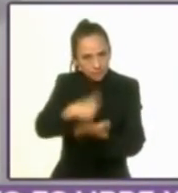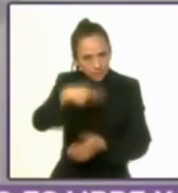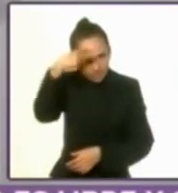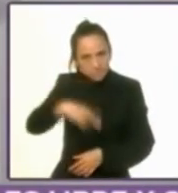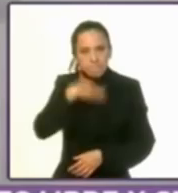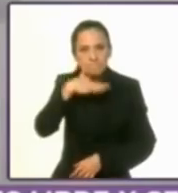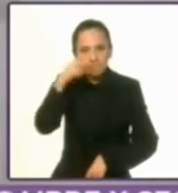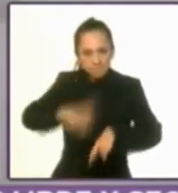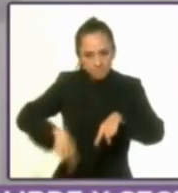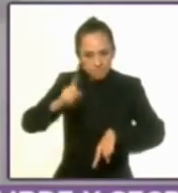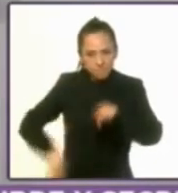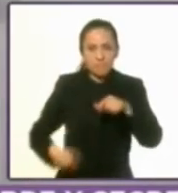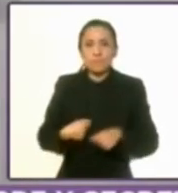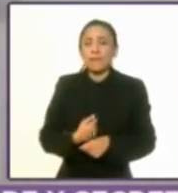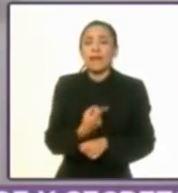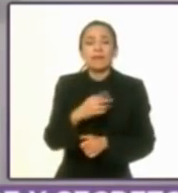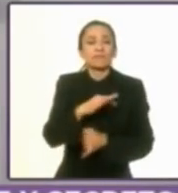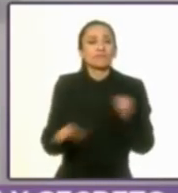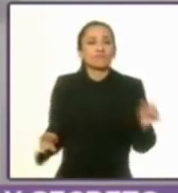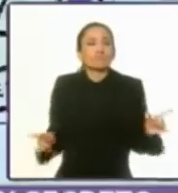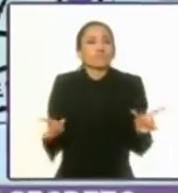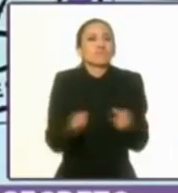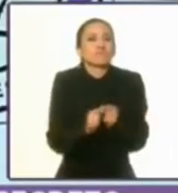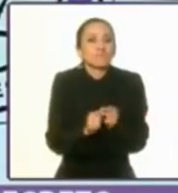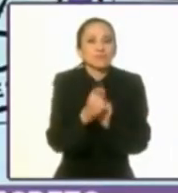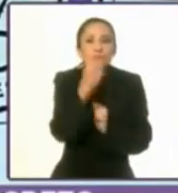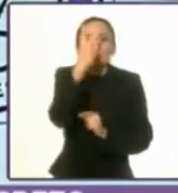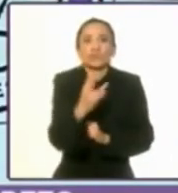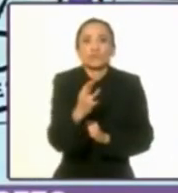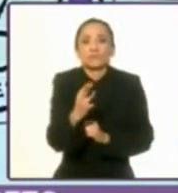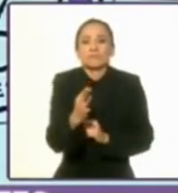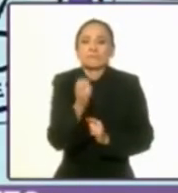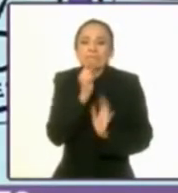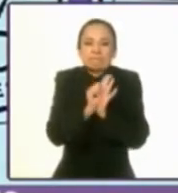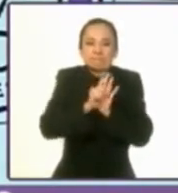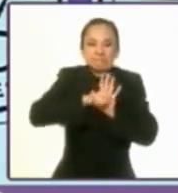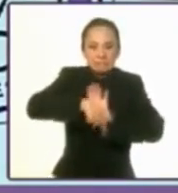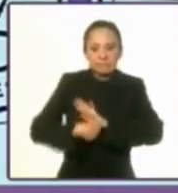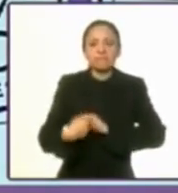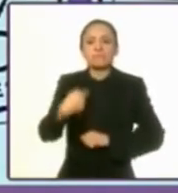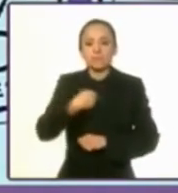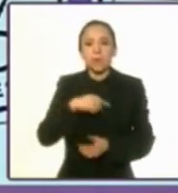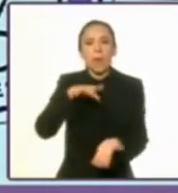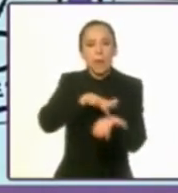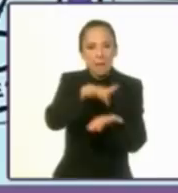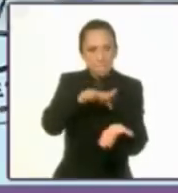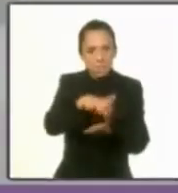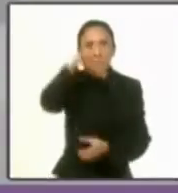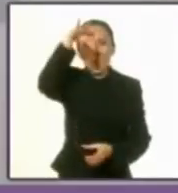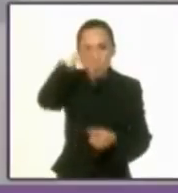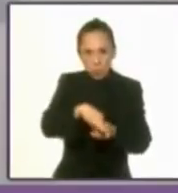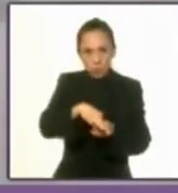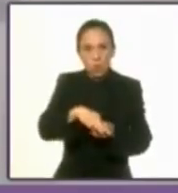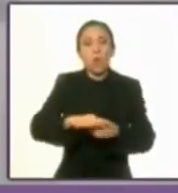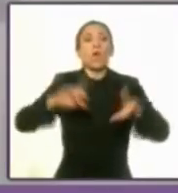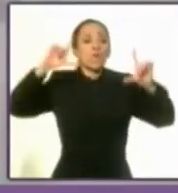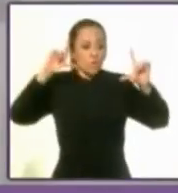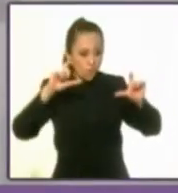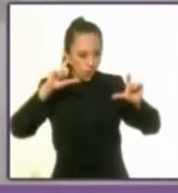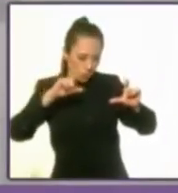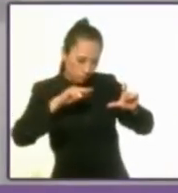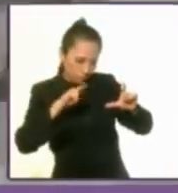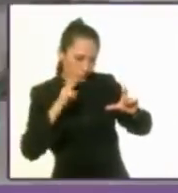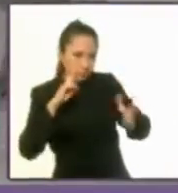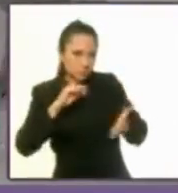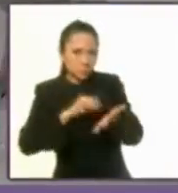rápido el universo dos segundos purificación carpinteyro y el voto si el voto sin foto alguien más